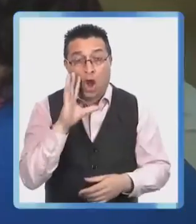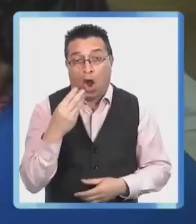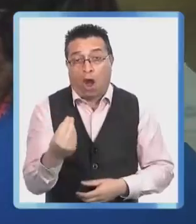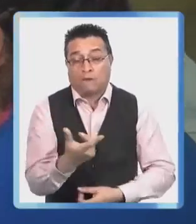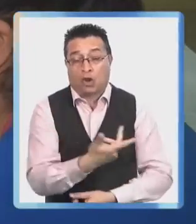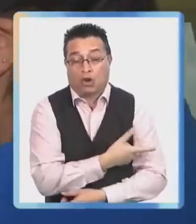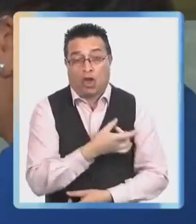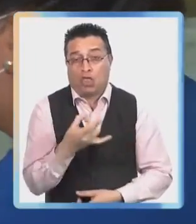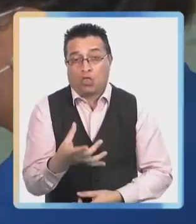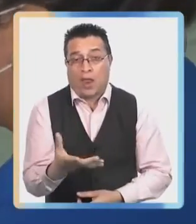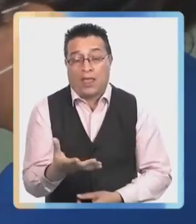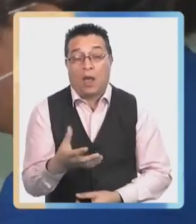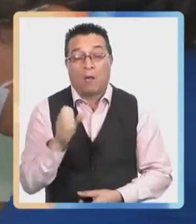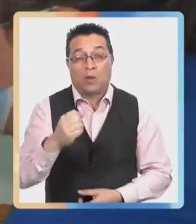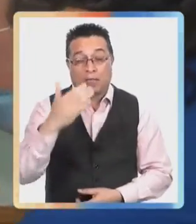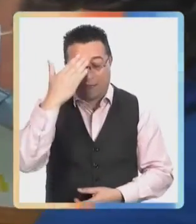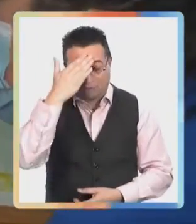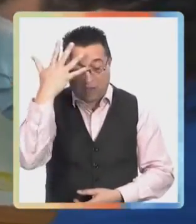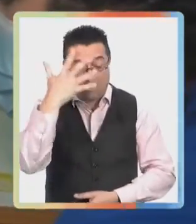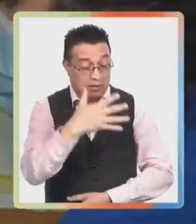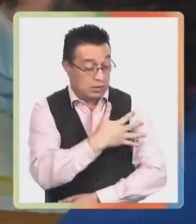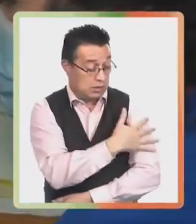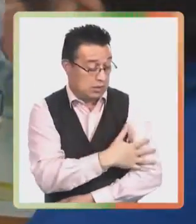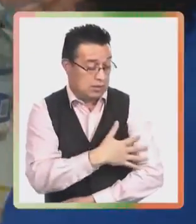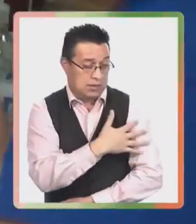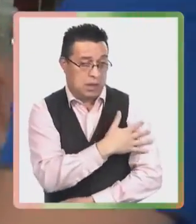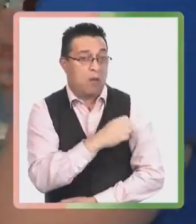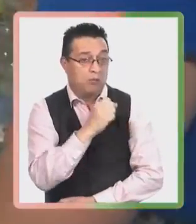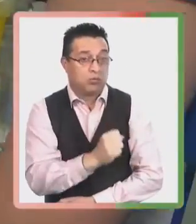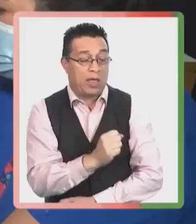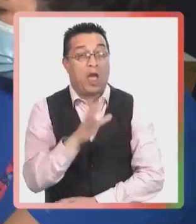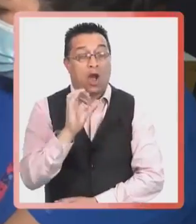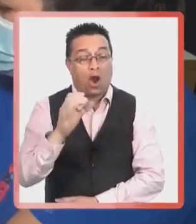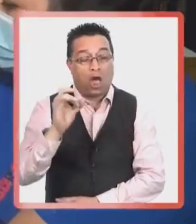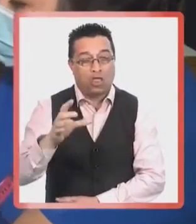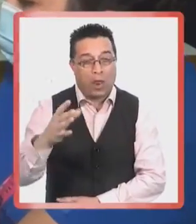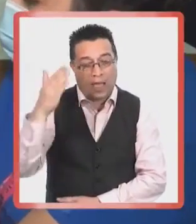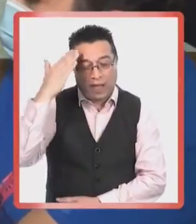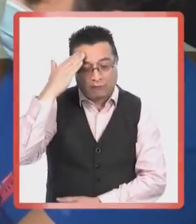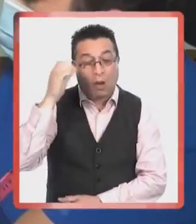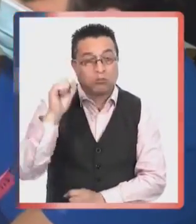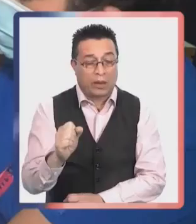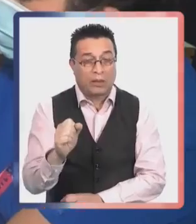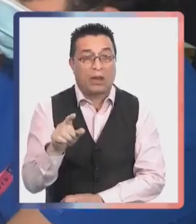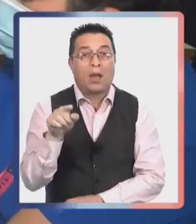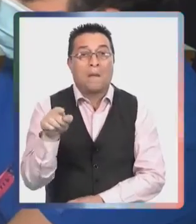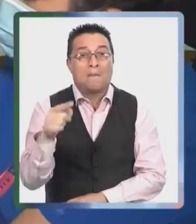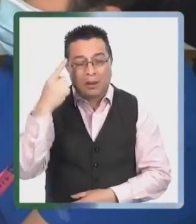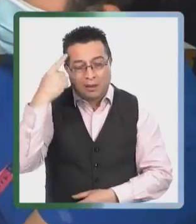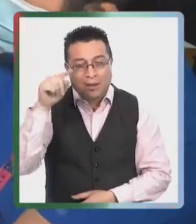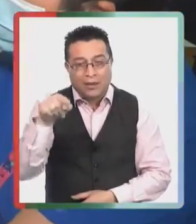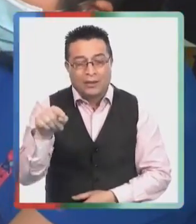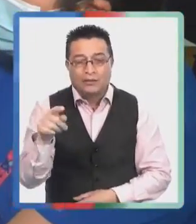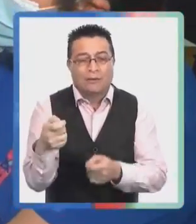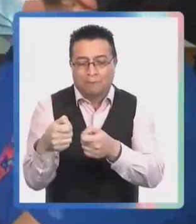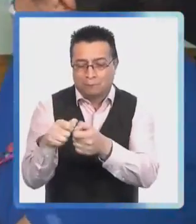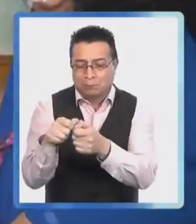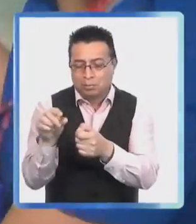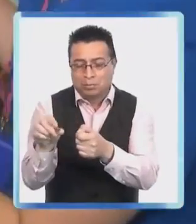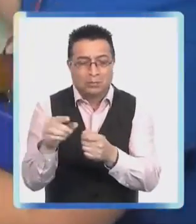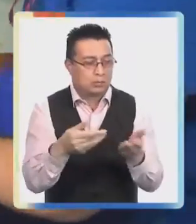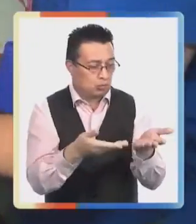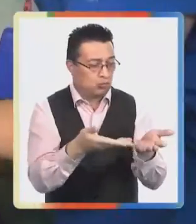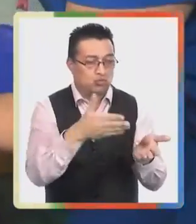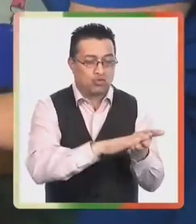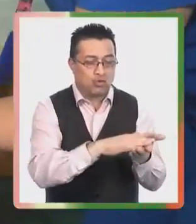produce dolor. Puede afiebrar el brazo, puede producir un poco de dolor de cabeza, pero eso no tiene nada de comparable